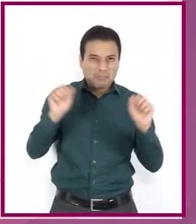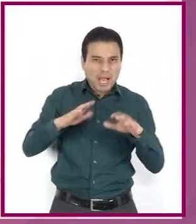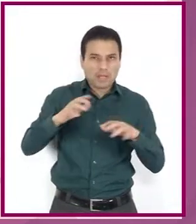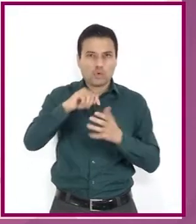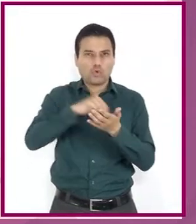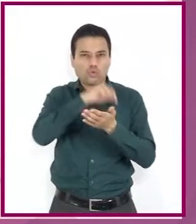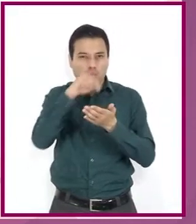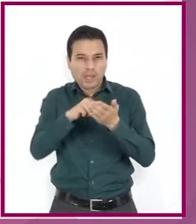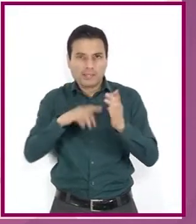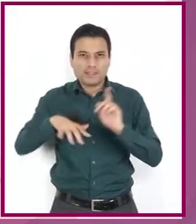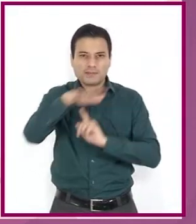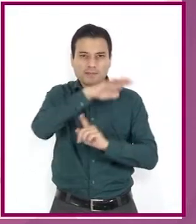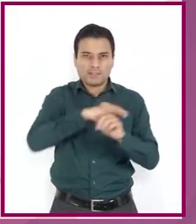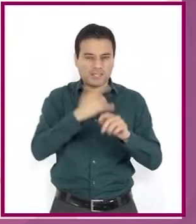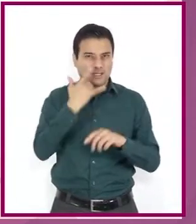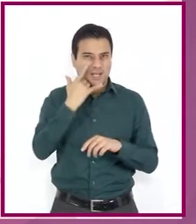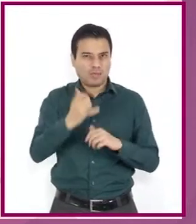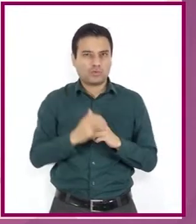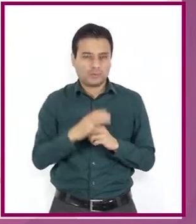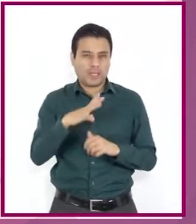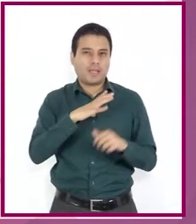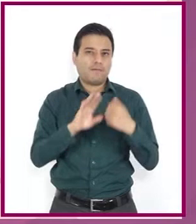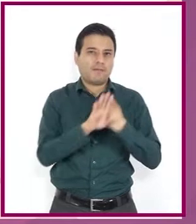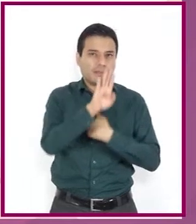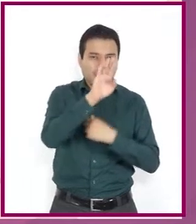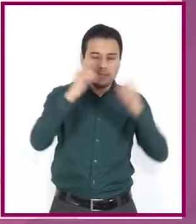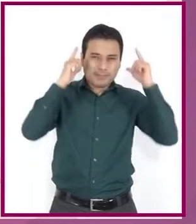Hay magia y elementos sobrenaturales.